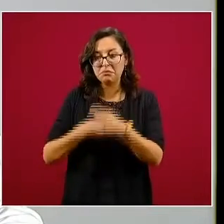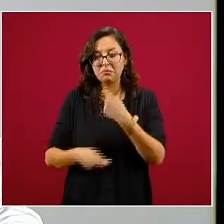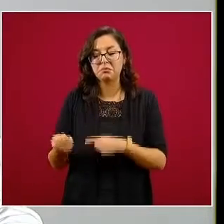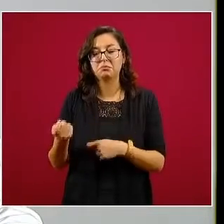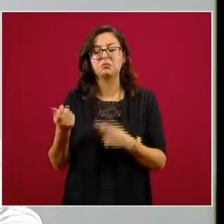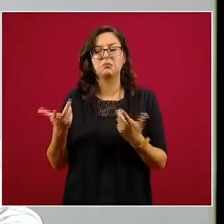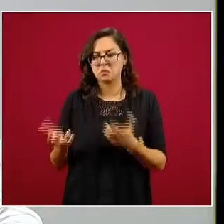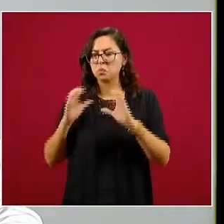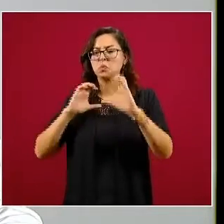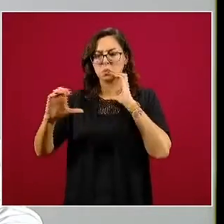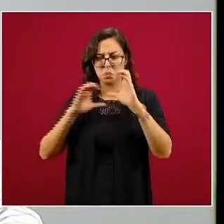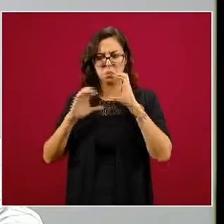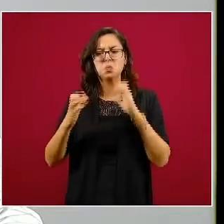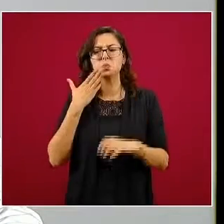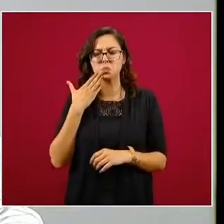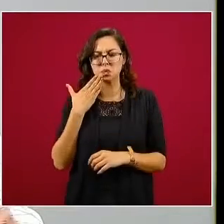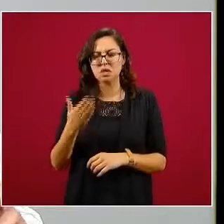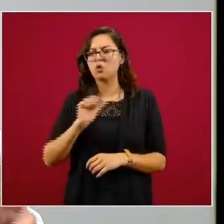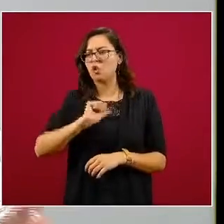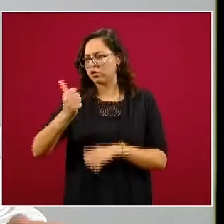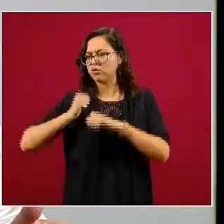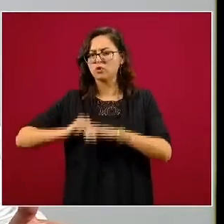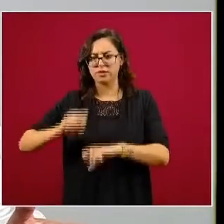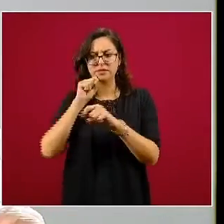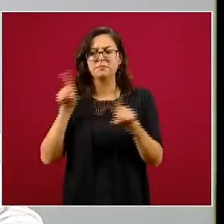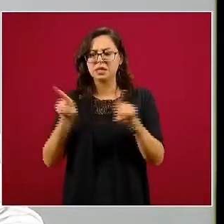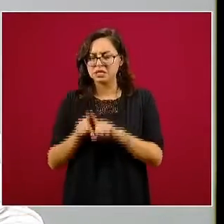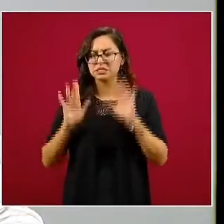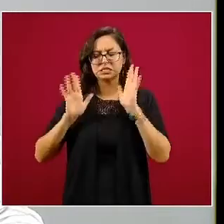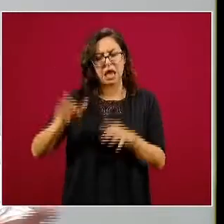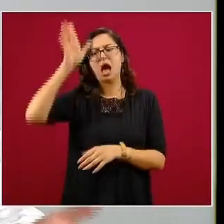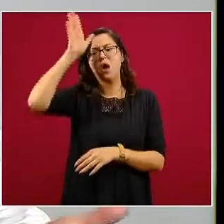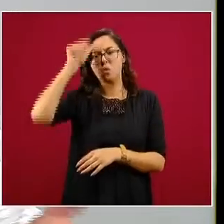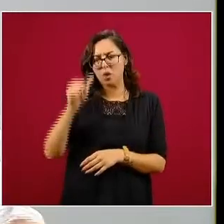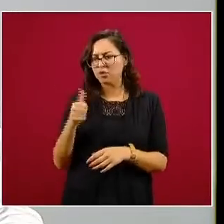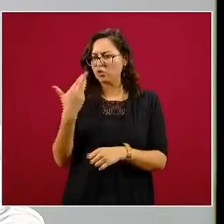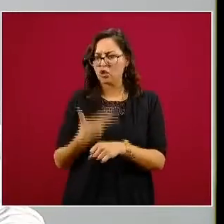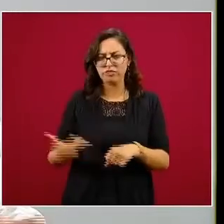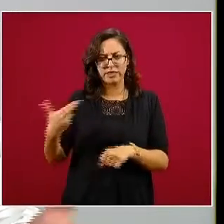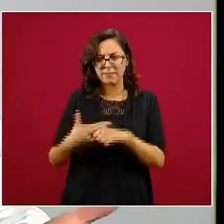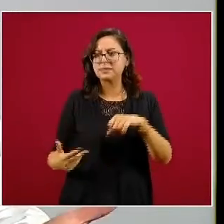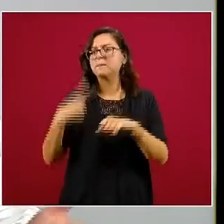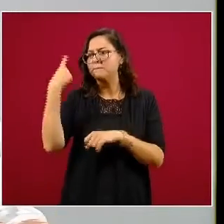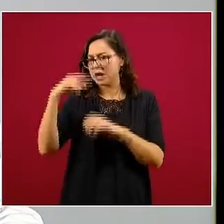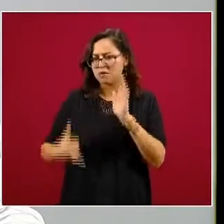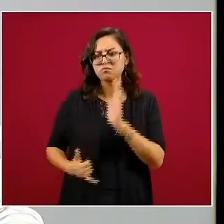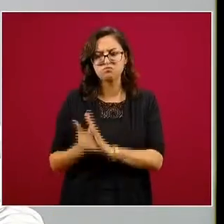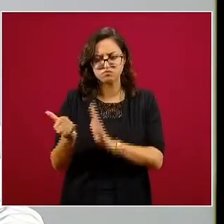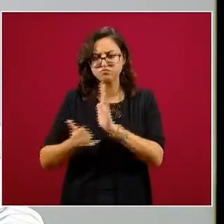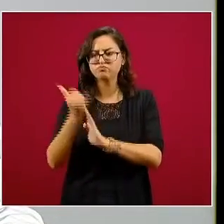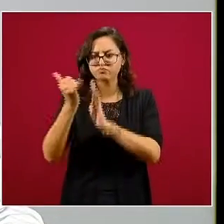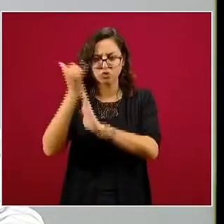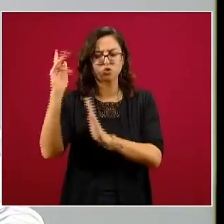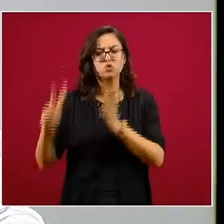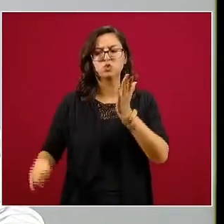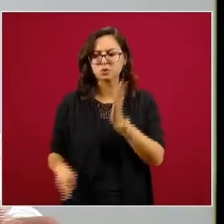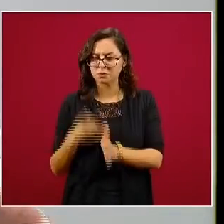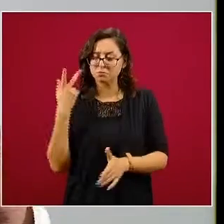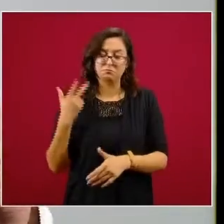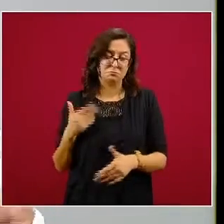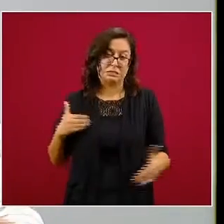los derechohabientes del Instituto Mexicano de Seguro Social. Y también el pasado 14 de julio se dio un caso de un cambio de